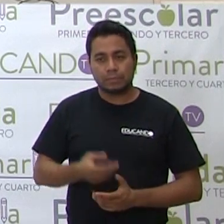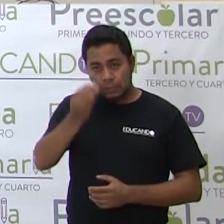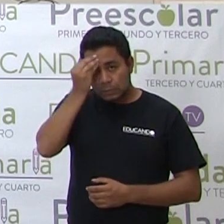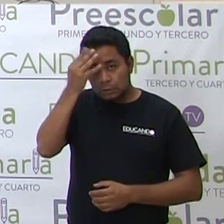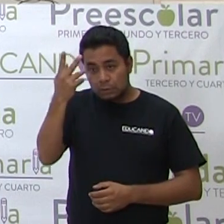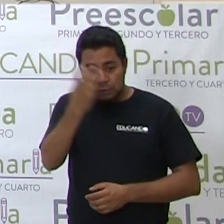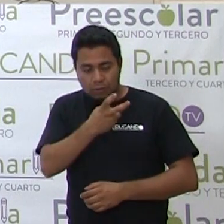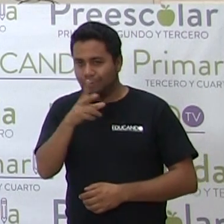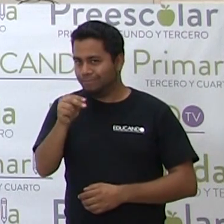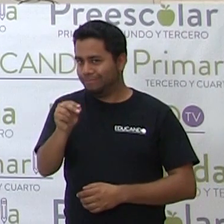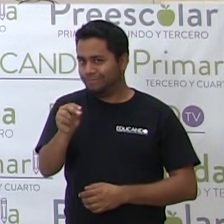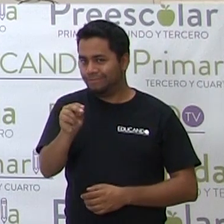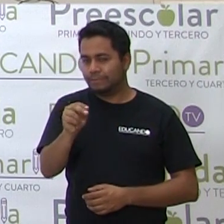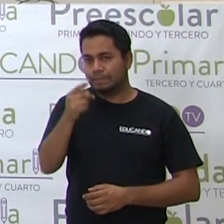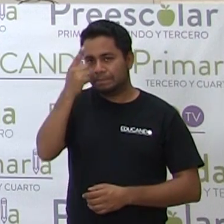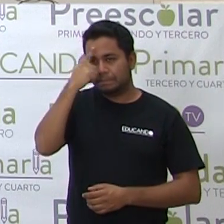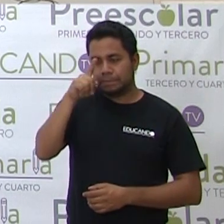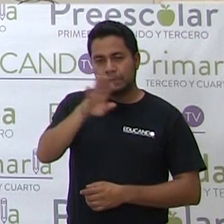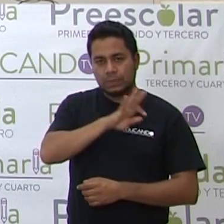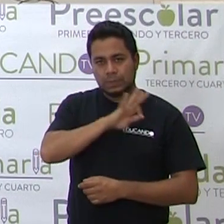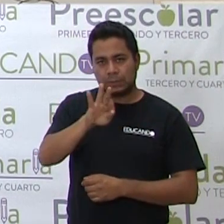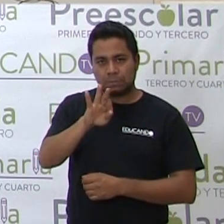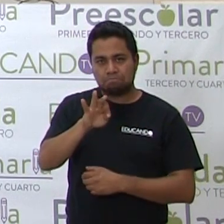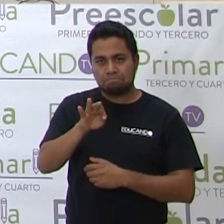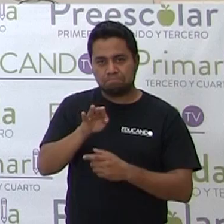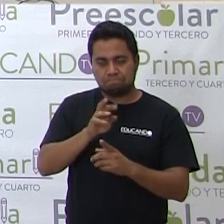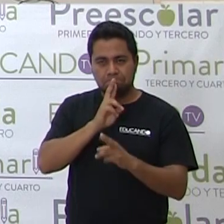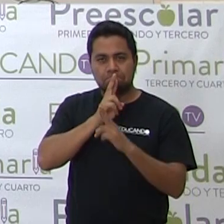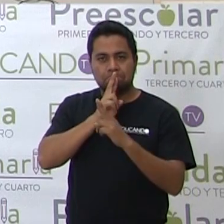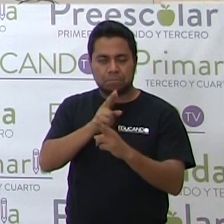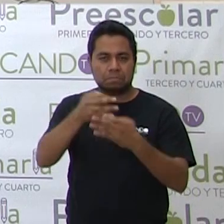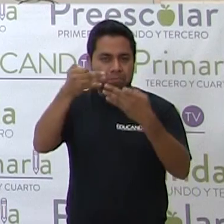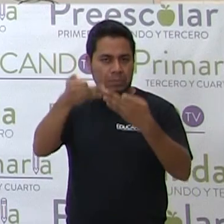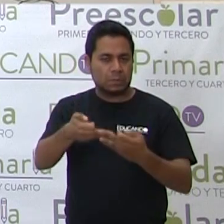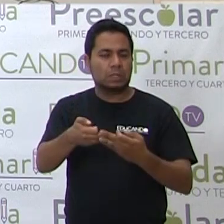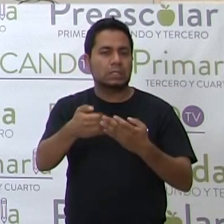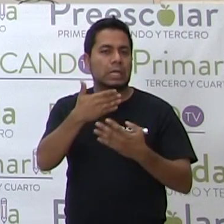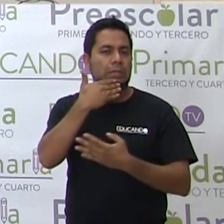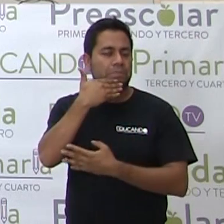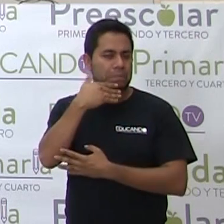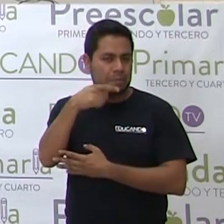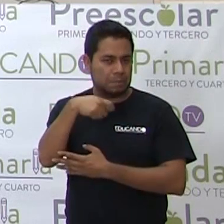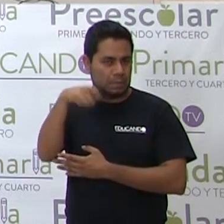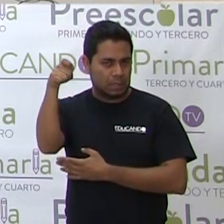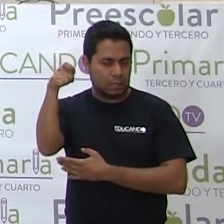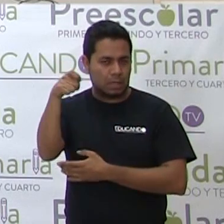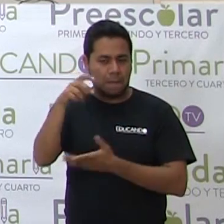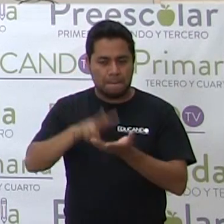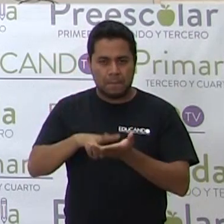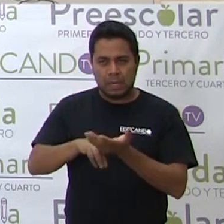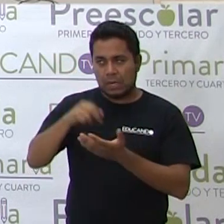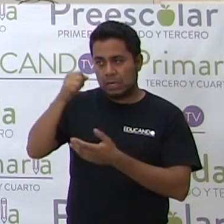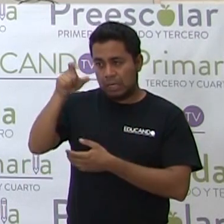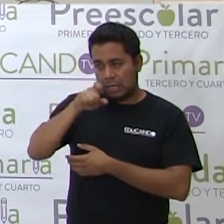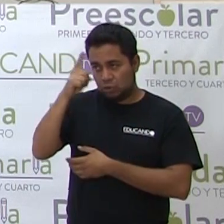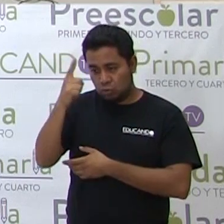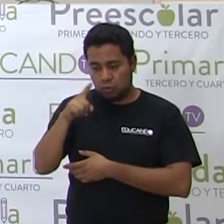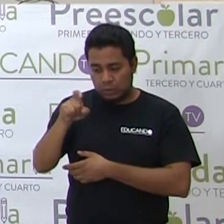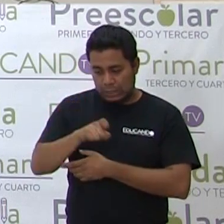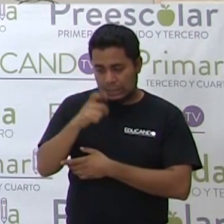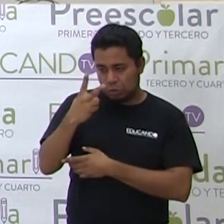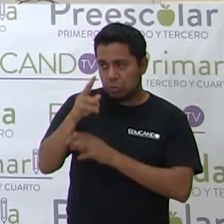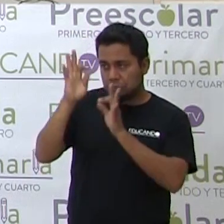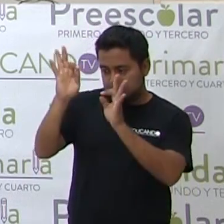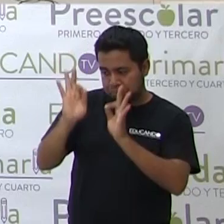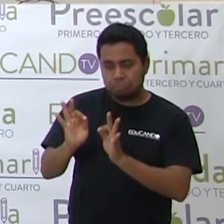esta fórmula para que pueda salir bien los valores ya tenemos ahí los dos valores de x1 y de